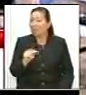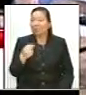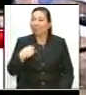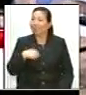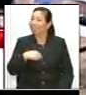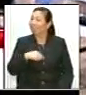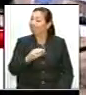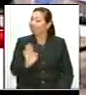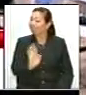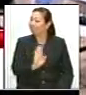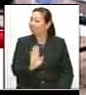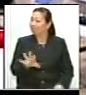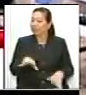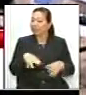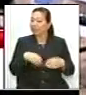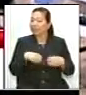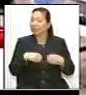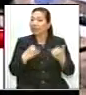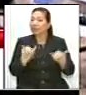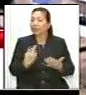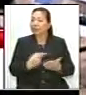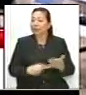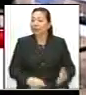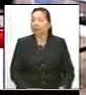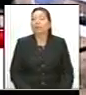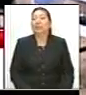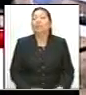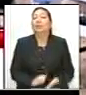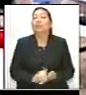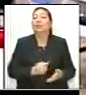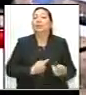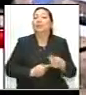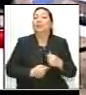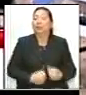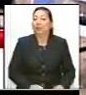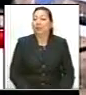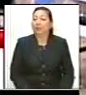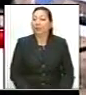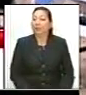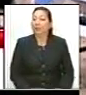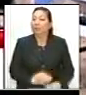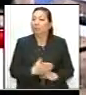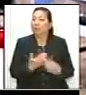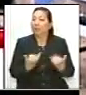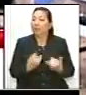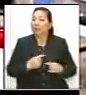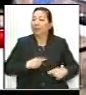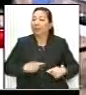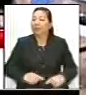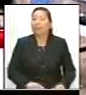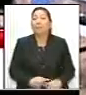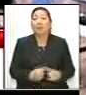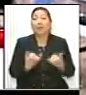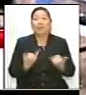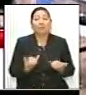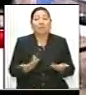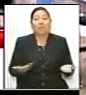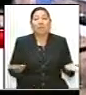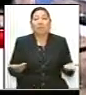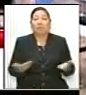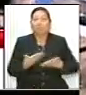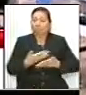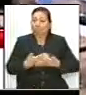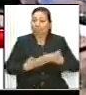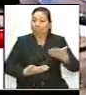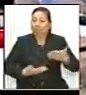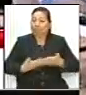no aceptamos esa decisión que venía de parte de esta dirigencia. Entonces, eso está también listado en lo